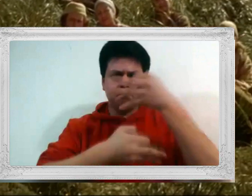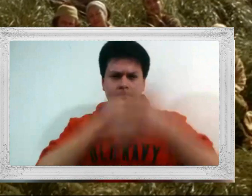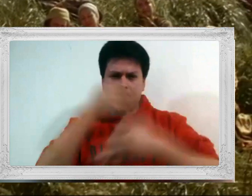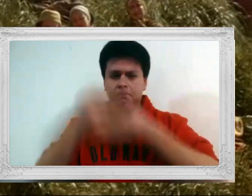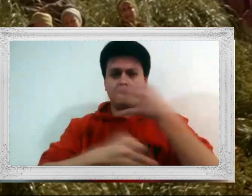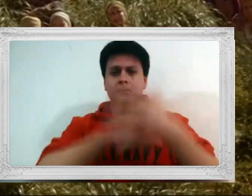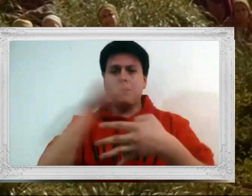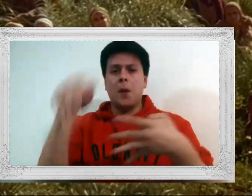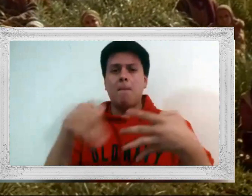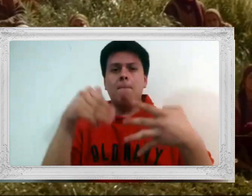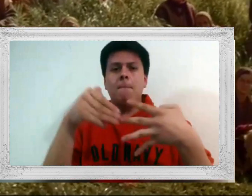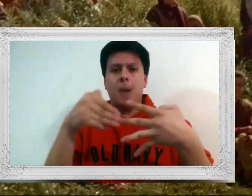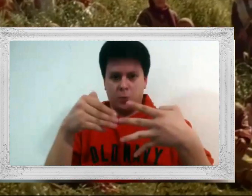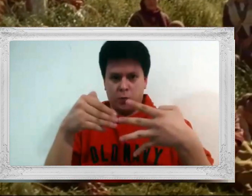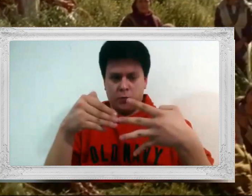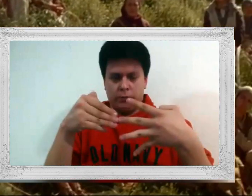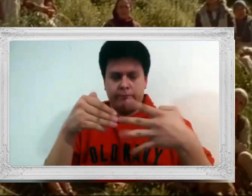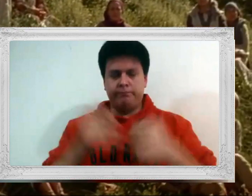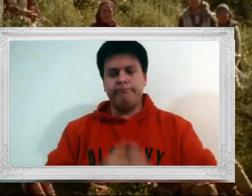San Marcos.